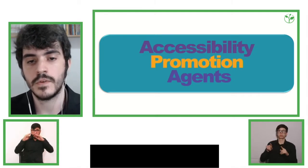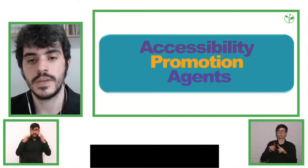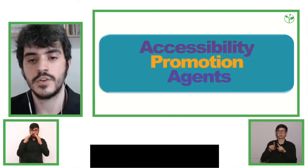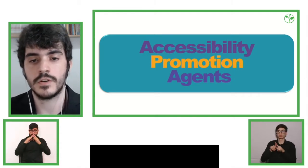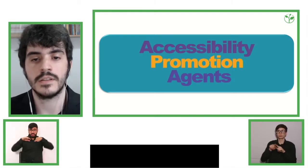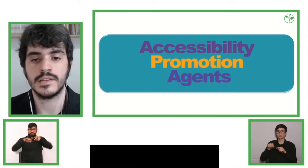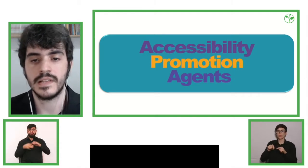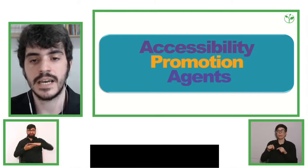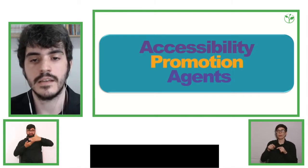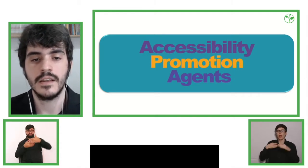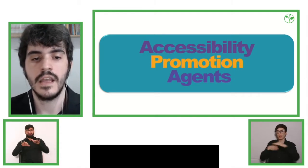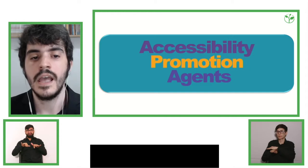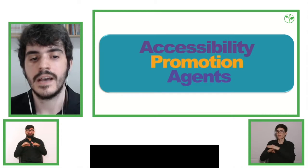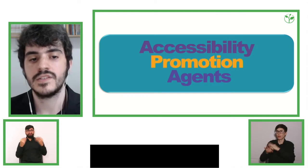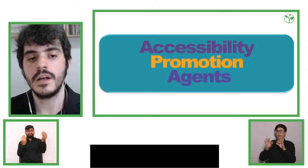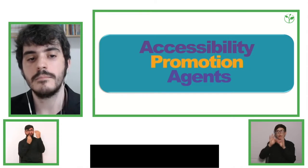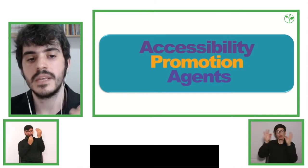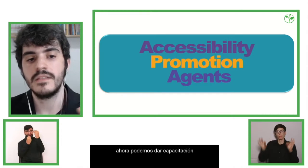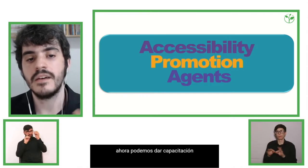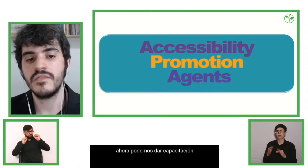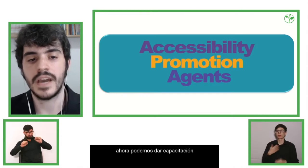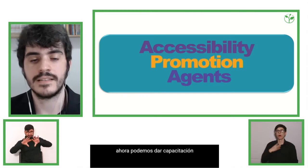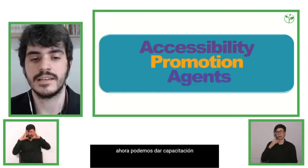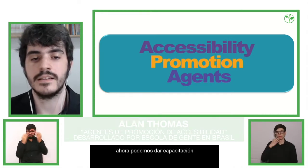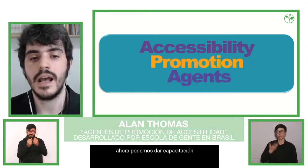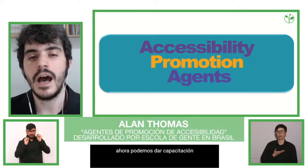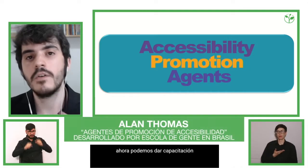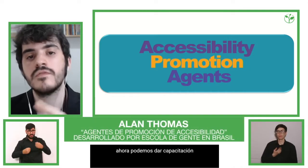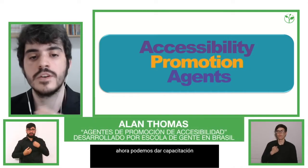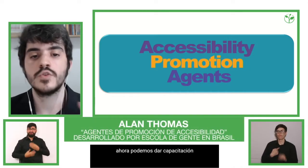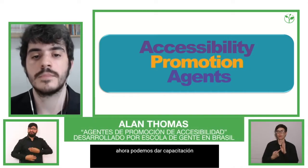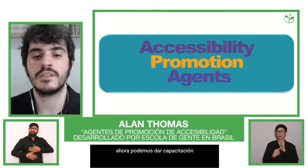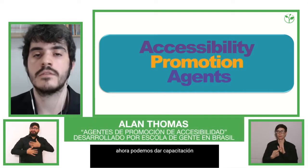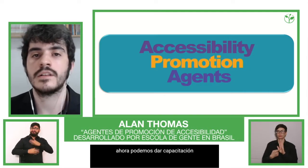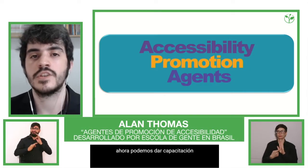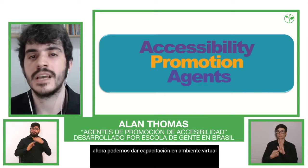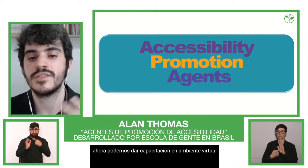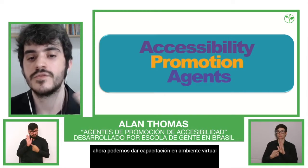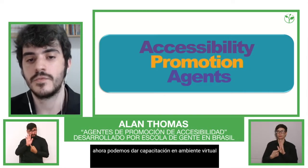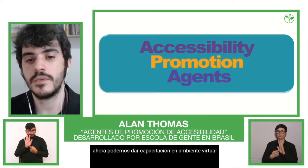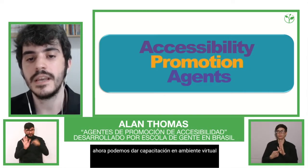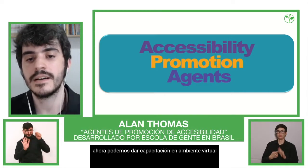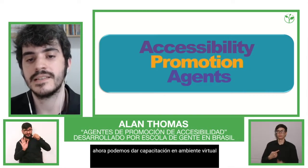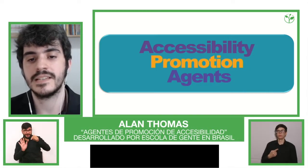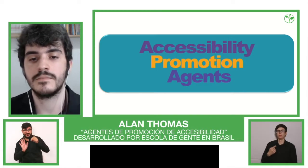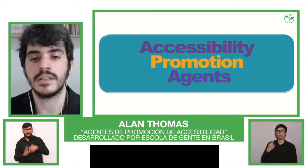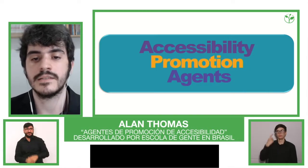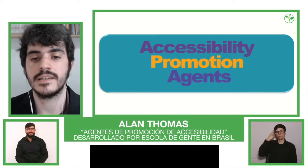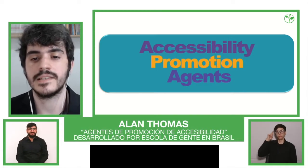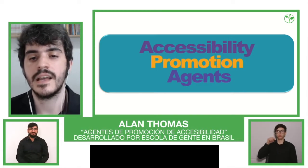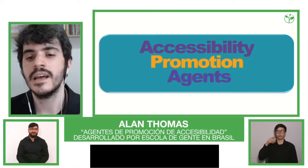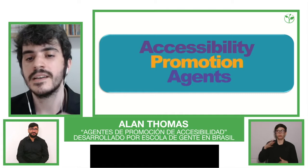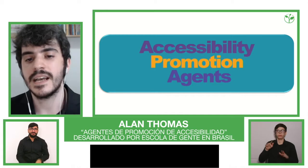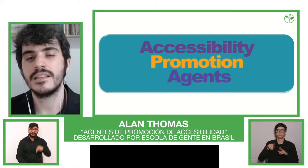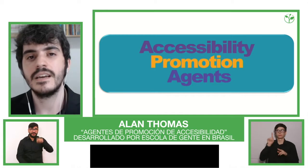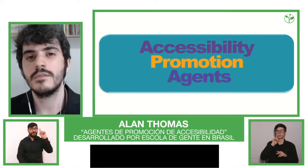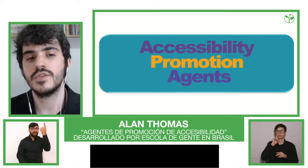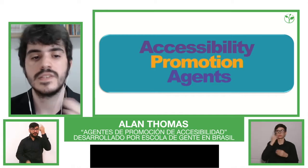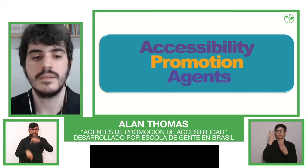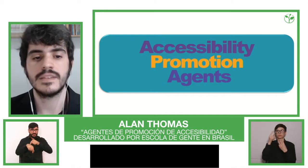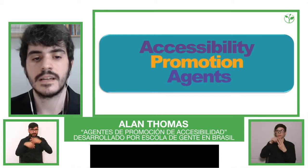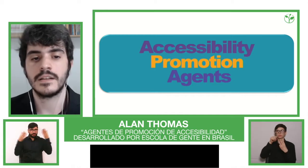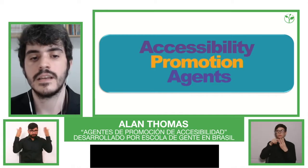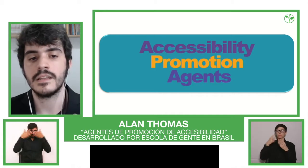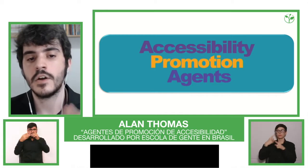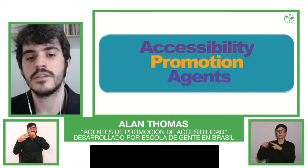accesibilidad completa que tenemos, que le vamos a mostrar el dispositivo, no se ha afectado. Nuestra metodología virtual tiene tres niveles de